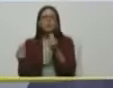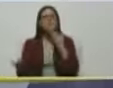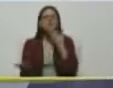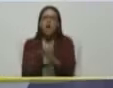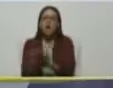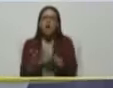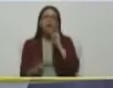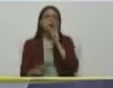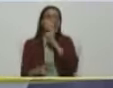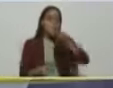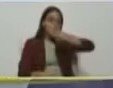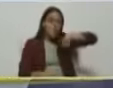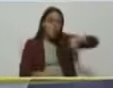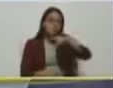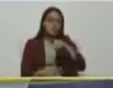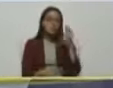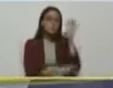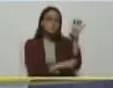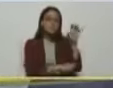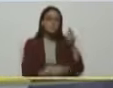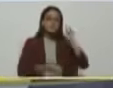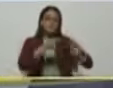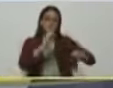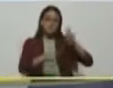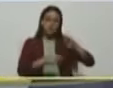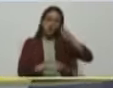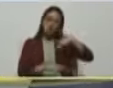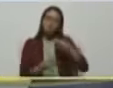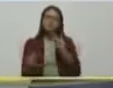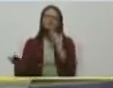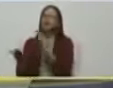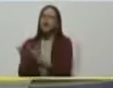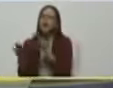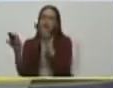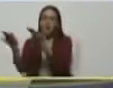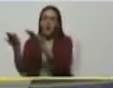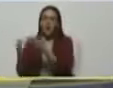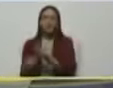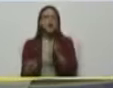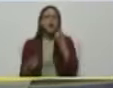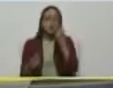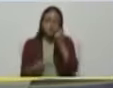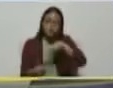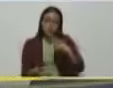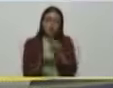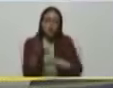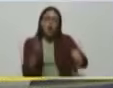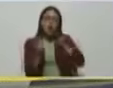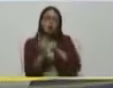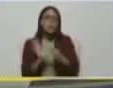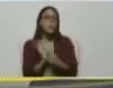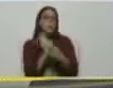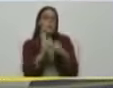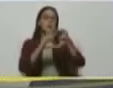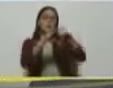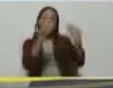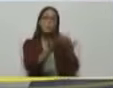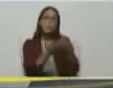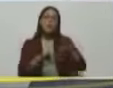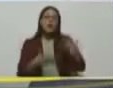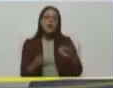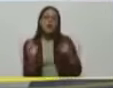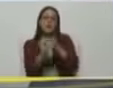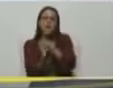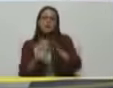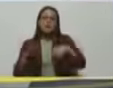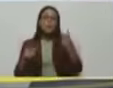en nombre del pueblo de Trinidad y Tobago. Una vez más hemos demostrado al mundo qué ocurre cuando dos